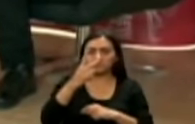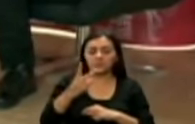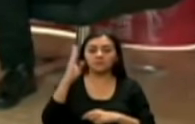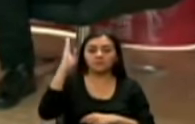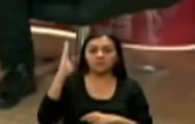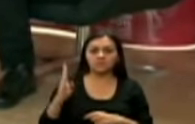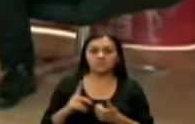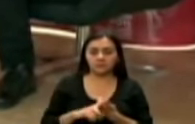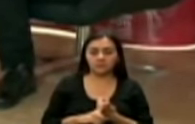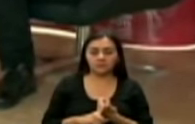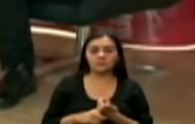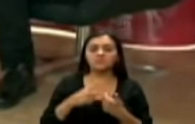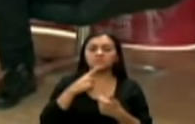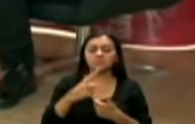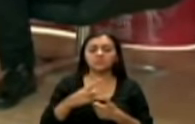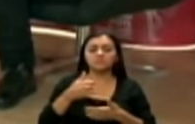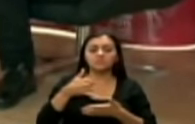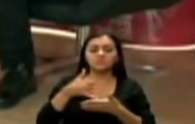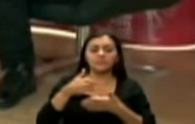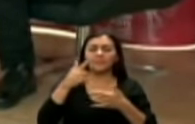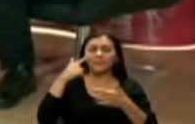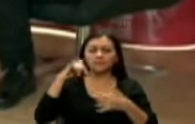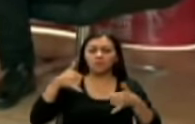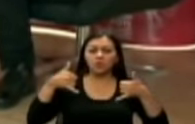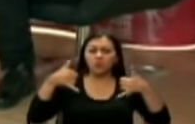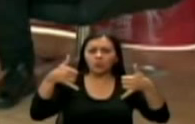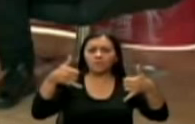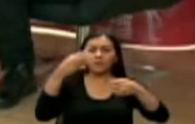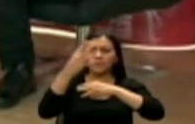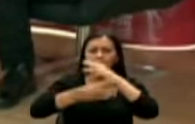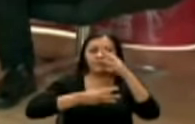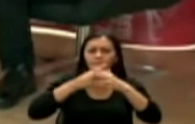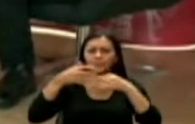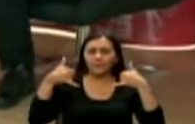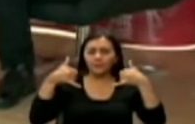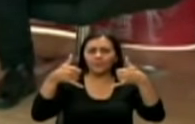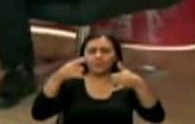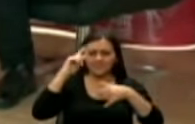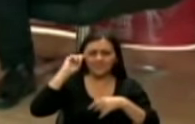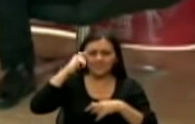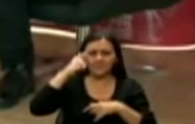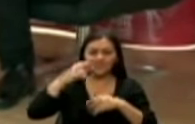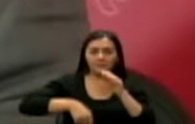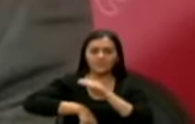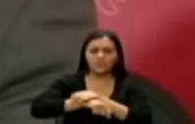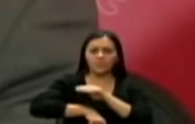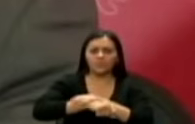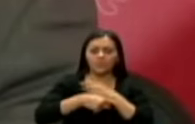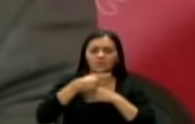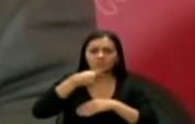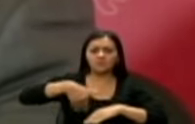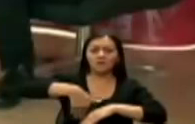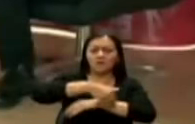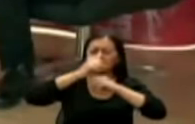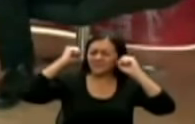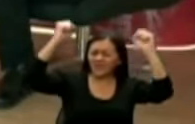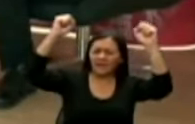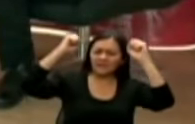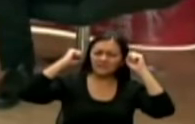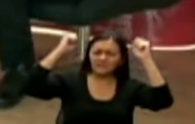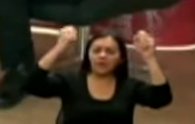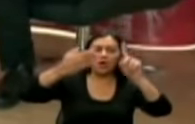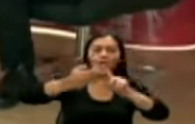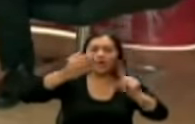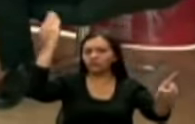Brasil antes de la Copa del Mundo, cuando ríos de gente, de personas, salían a las calles principales de las ciudades de